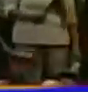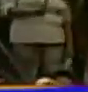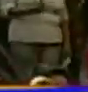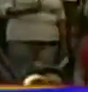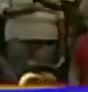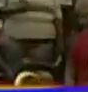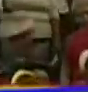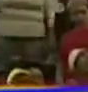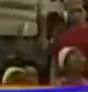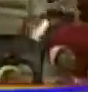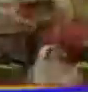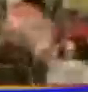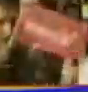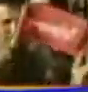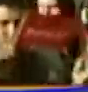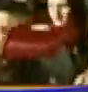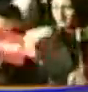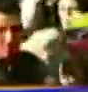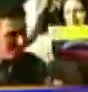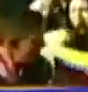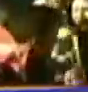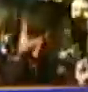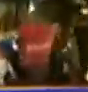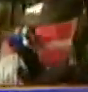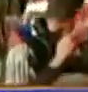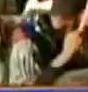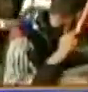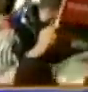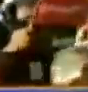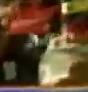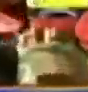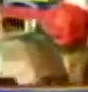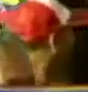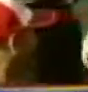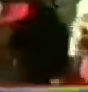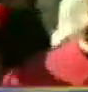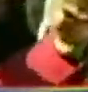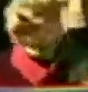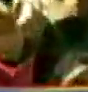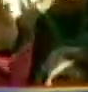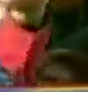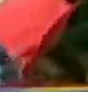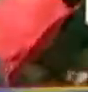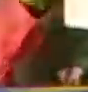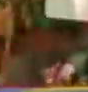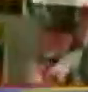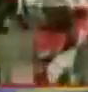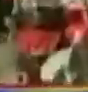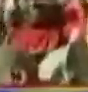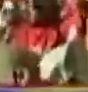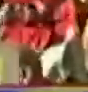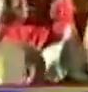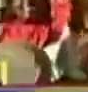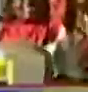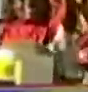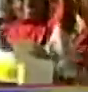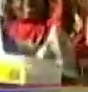costado, siguiendo el hermoso ejemplo que Caracas siempre ha dado.